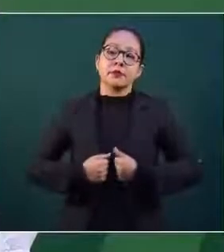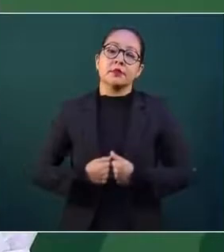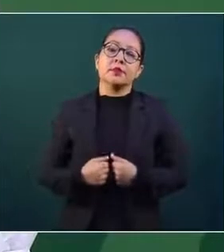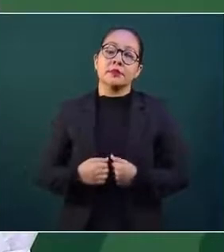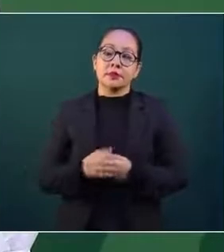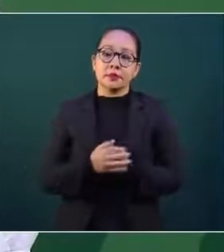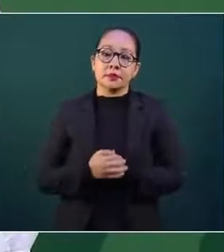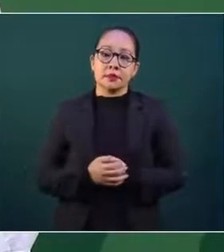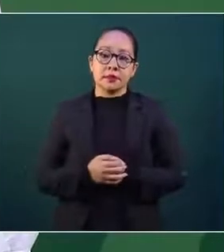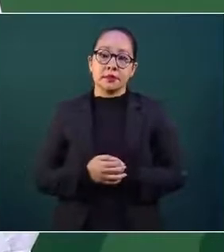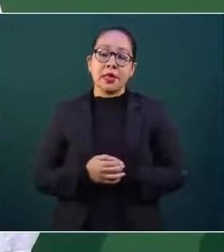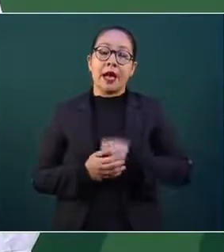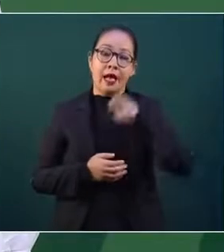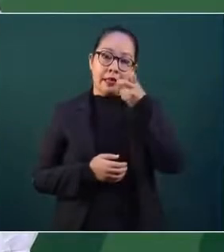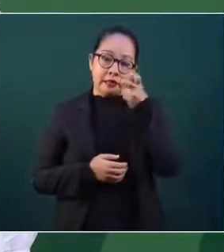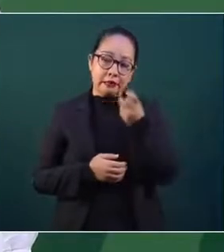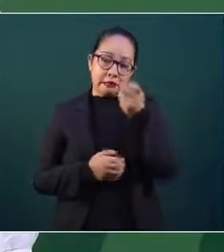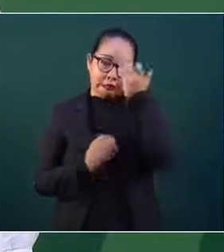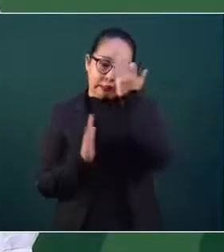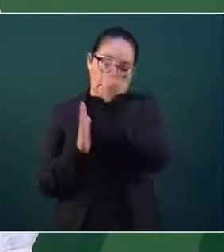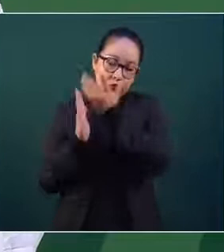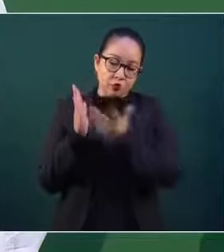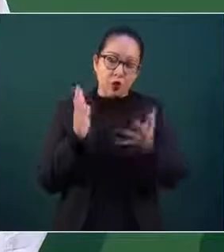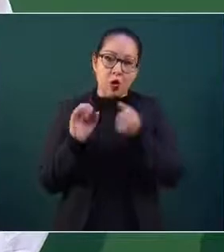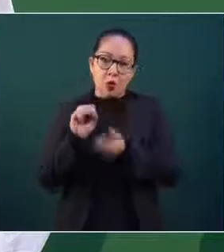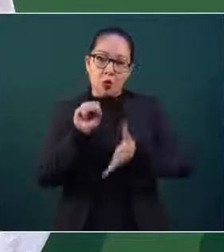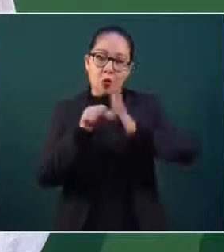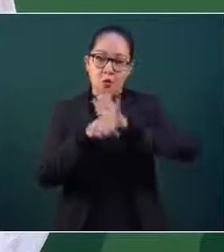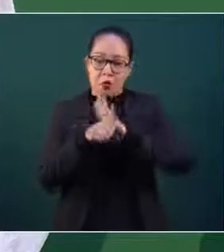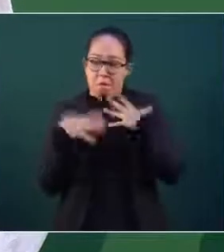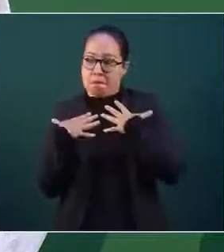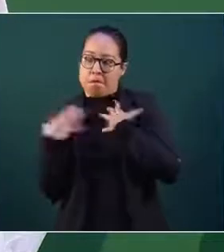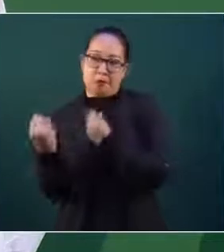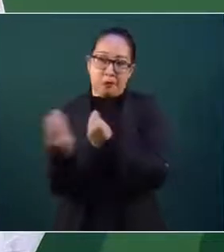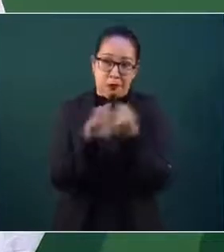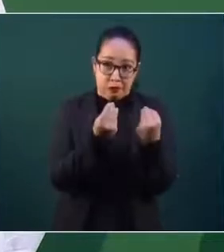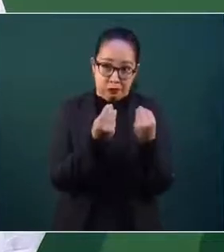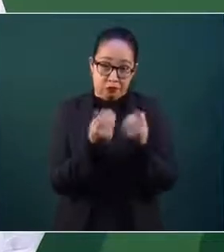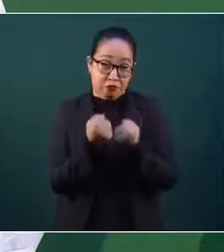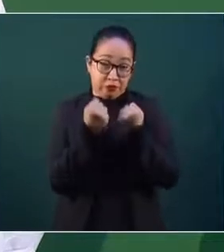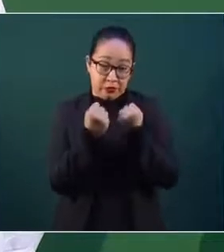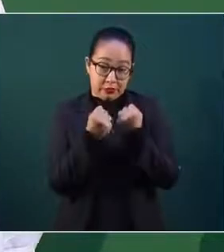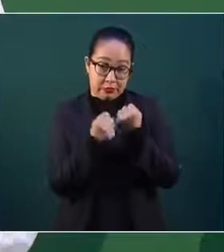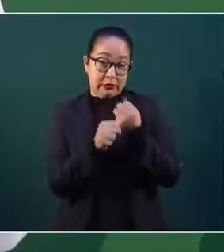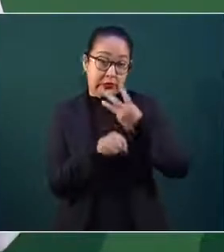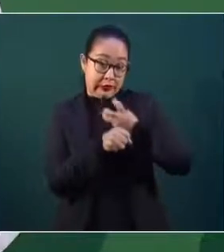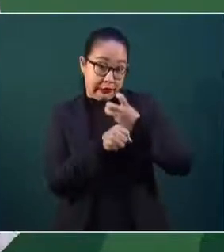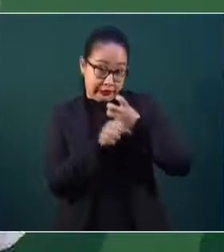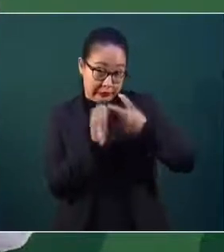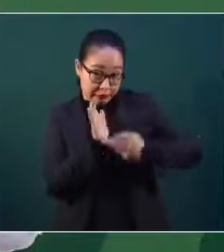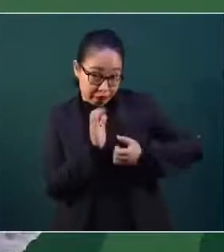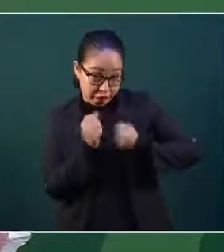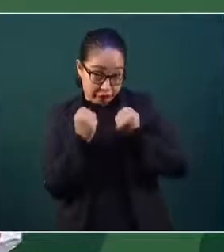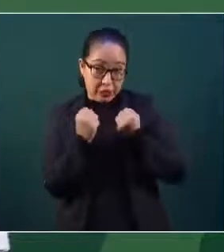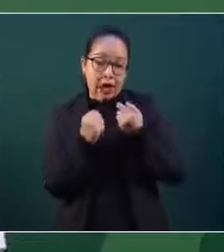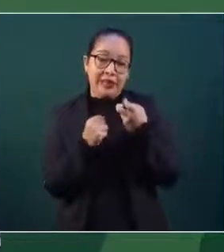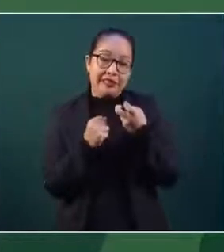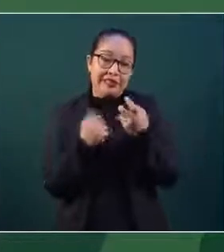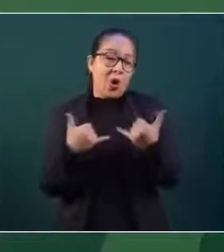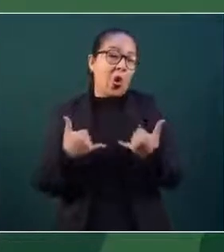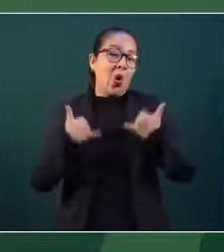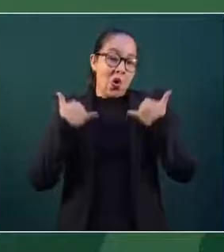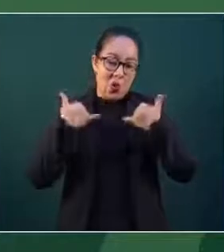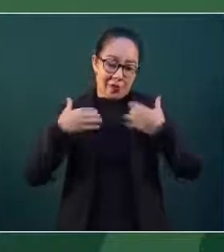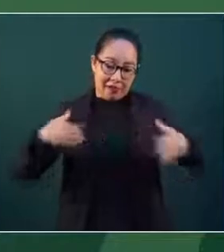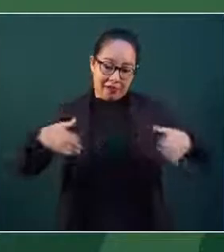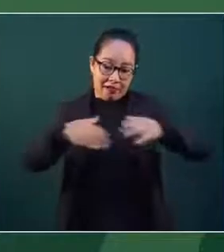rebrote que está afectando más a los jóvenes, y esto tiene mucho que